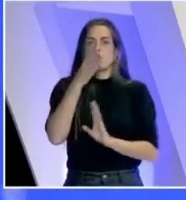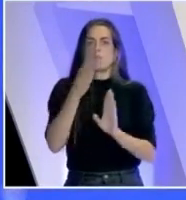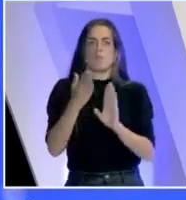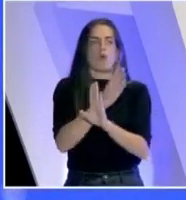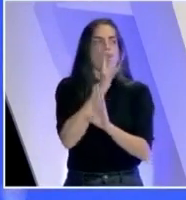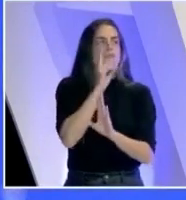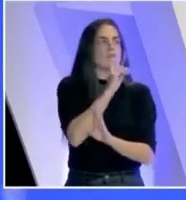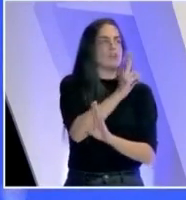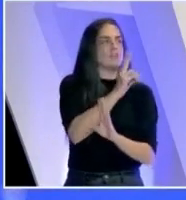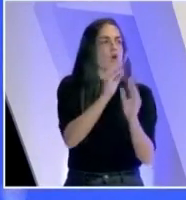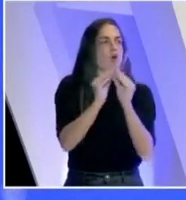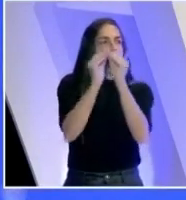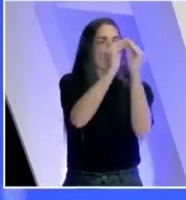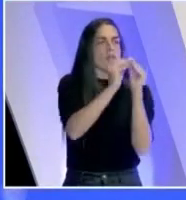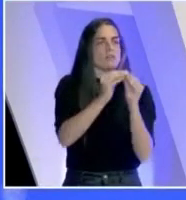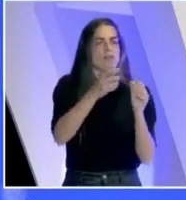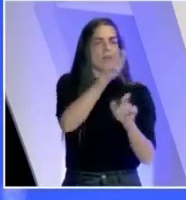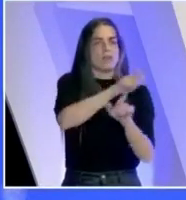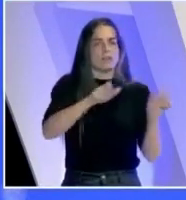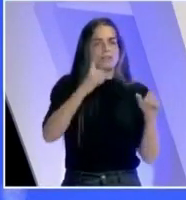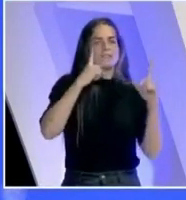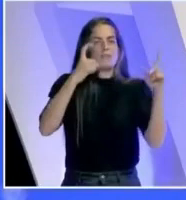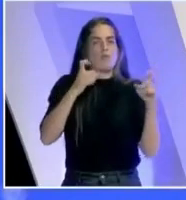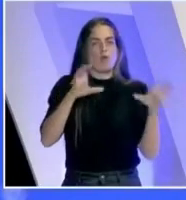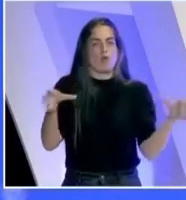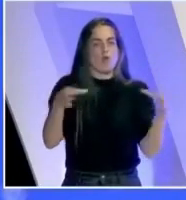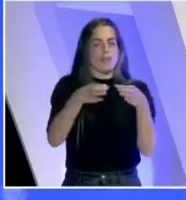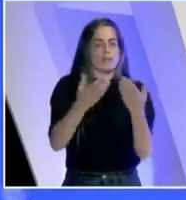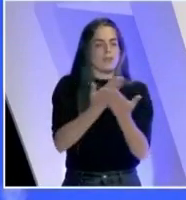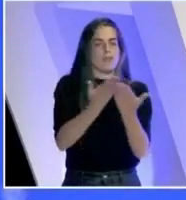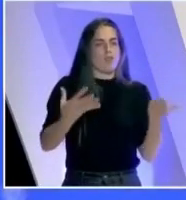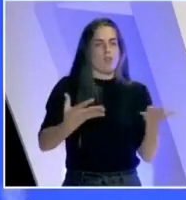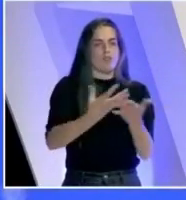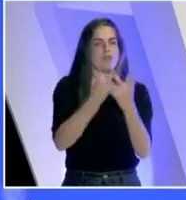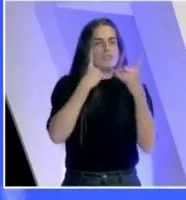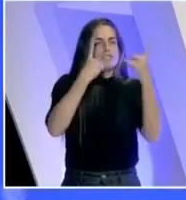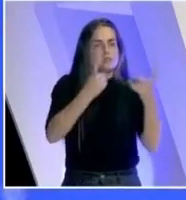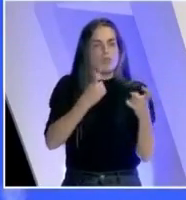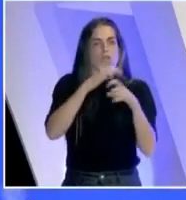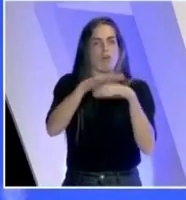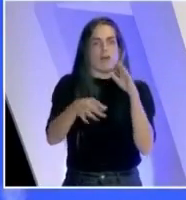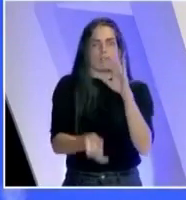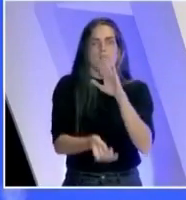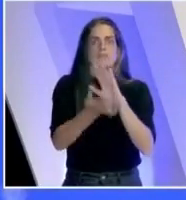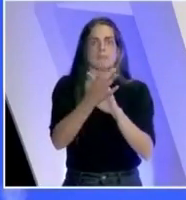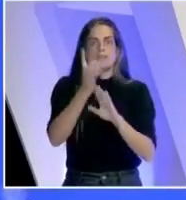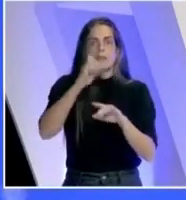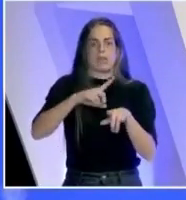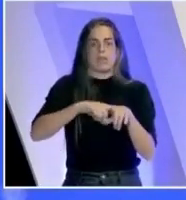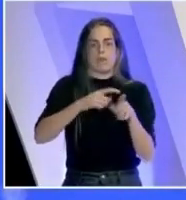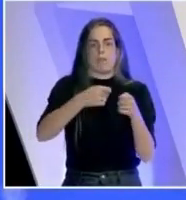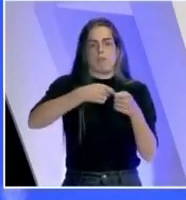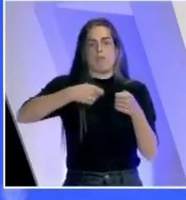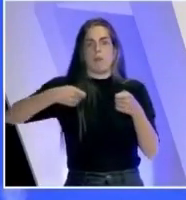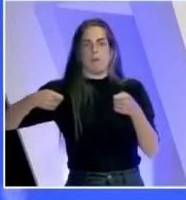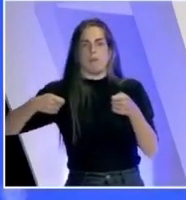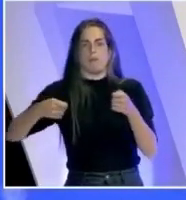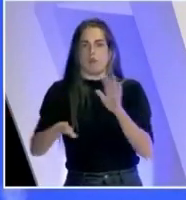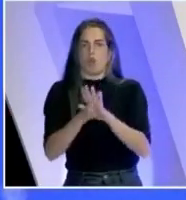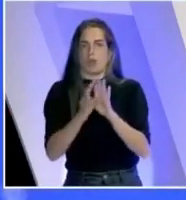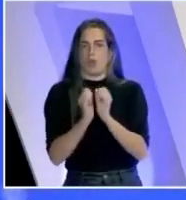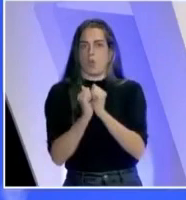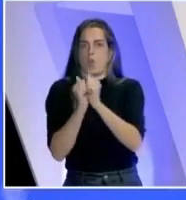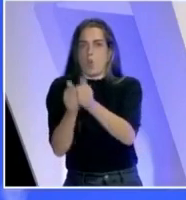visión compartida y del esfuerzo colectivo y también sostenido en el tiempo que esta visión pues, hizo